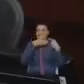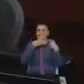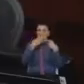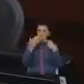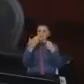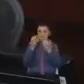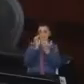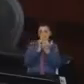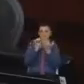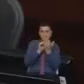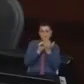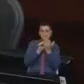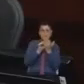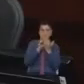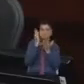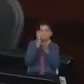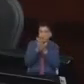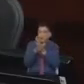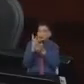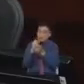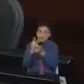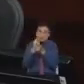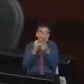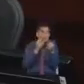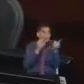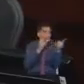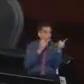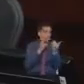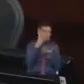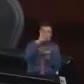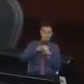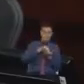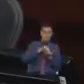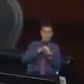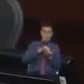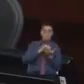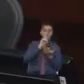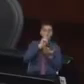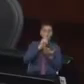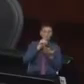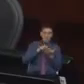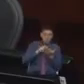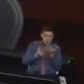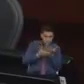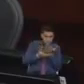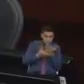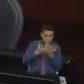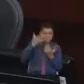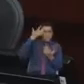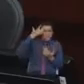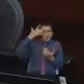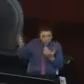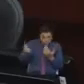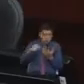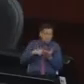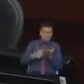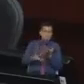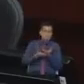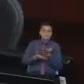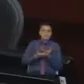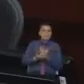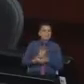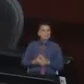de hechos su informe, pero no explicó por qué sucedieron esos hechos.